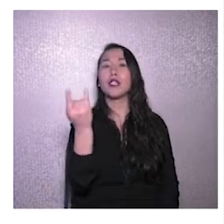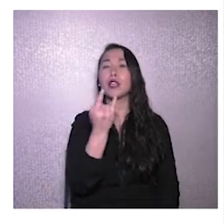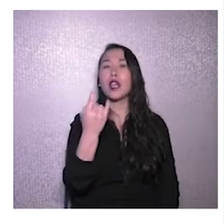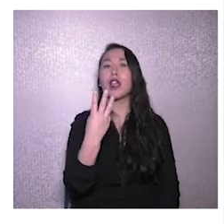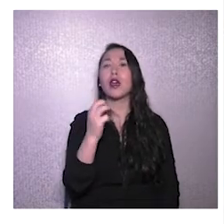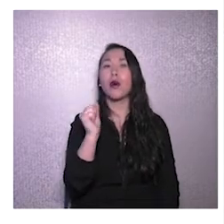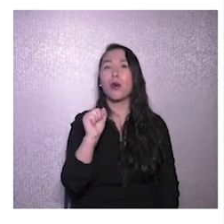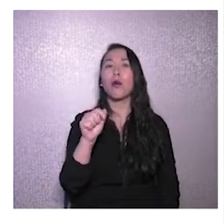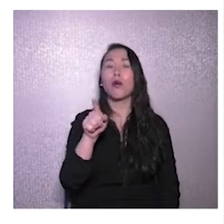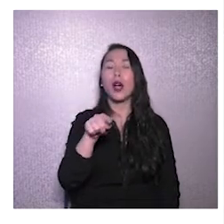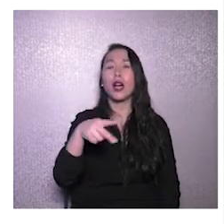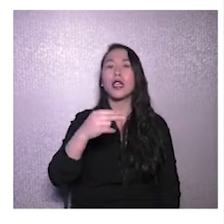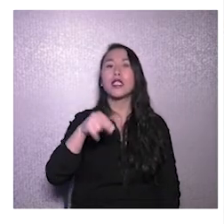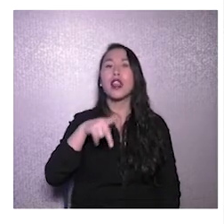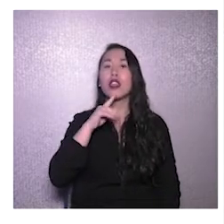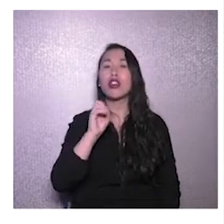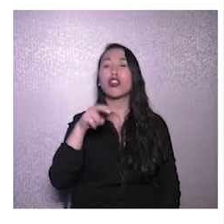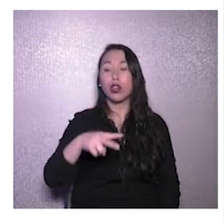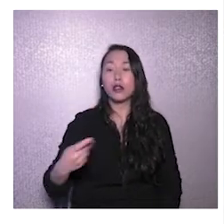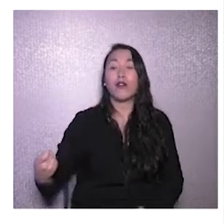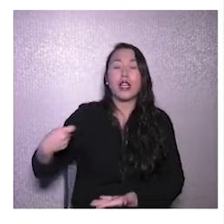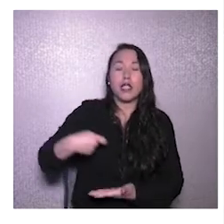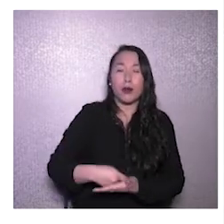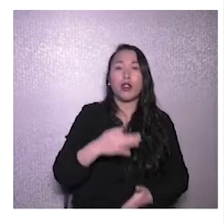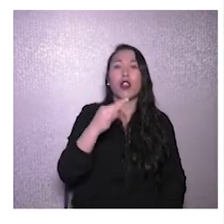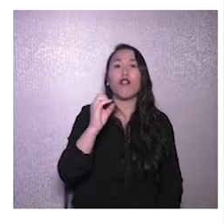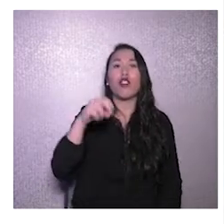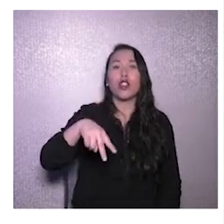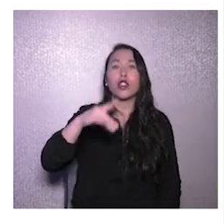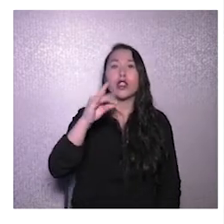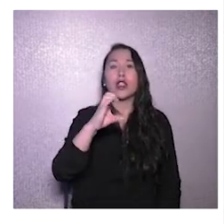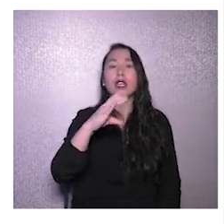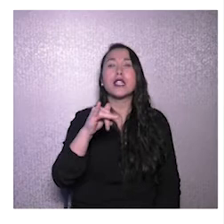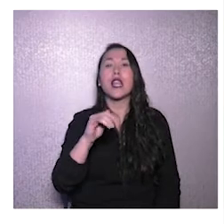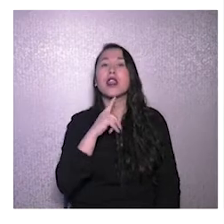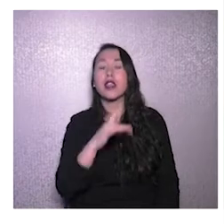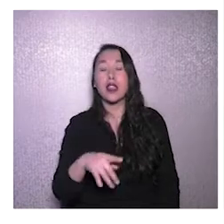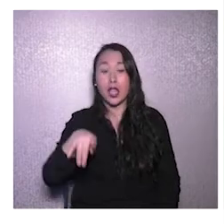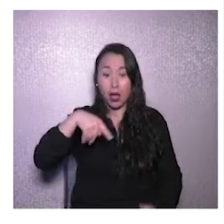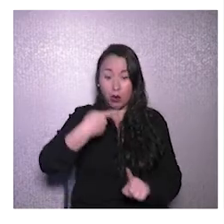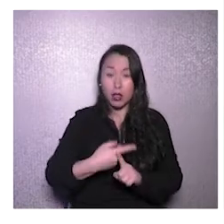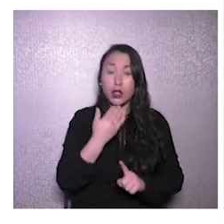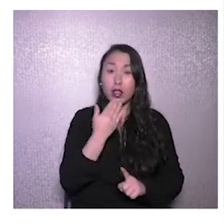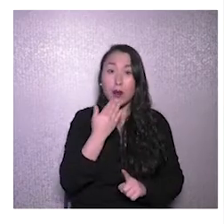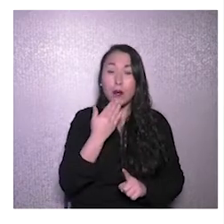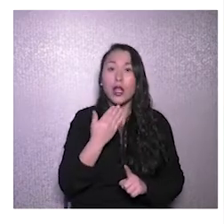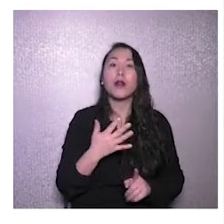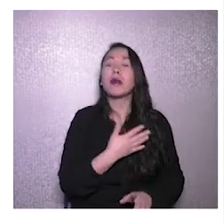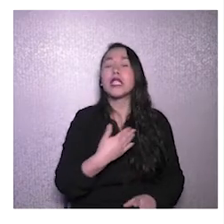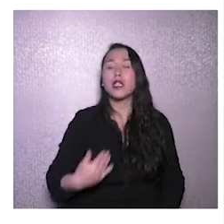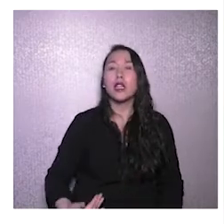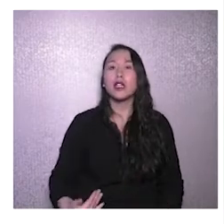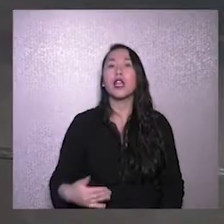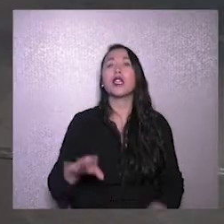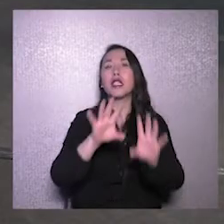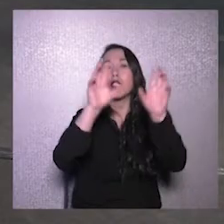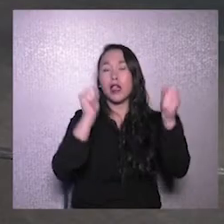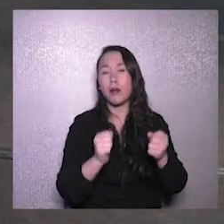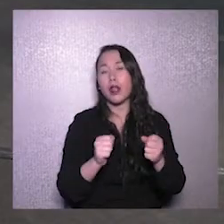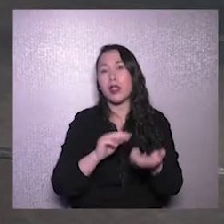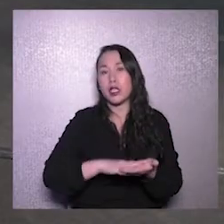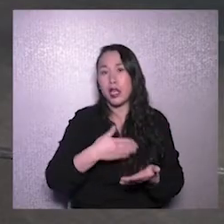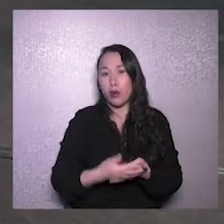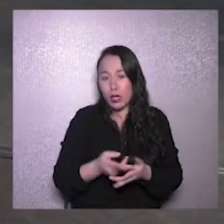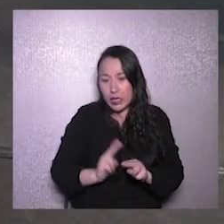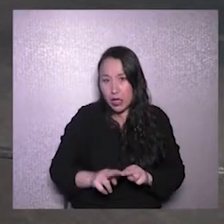Recibo financiamiento de Fondesit y soy codirector del recientemente creado Centro Nacional de Sistemas de Información en Salud. Y